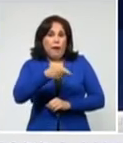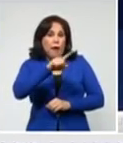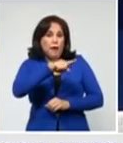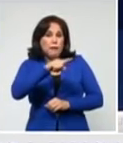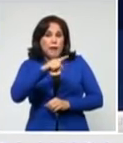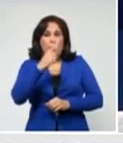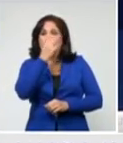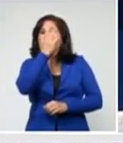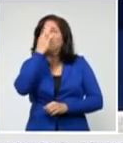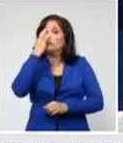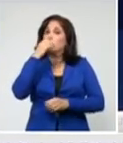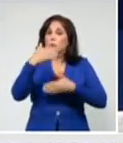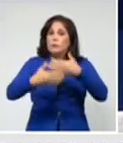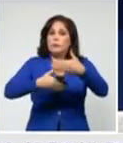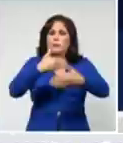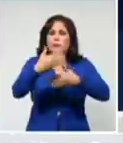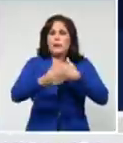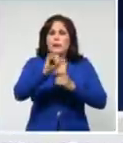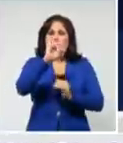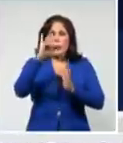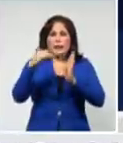un total de